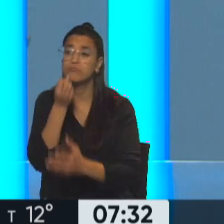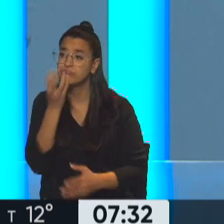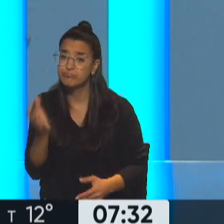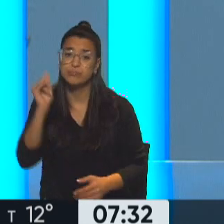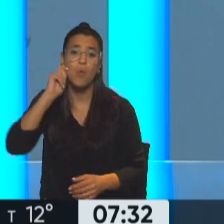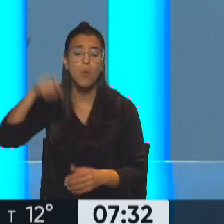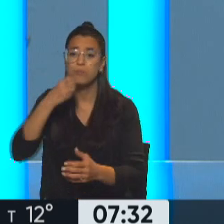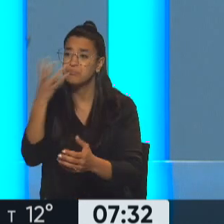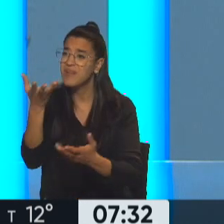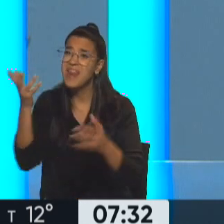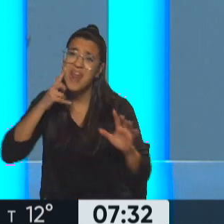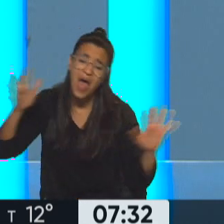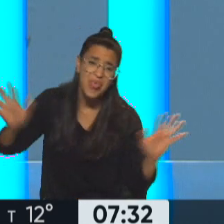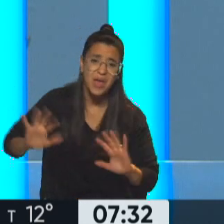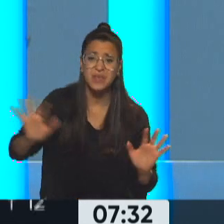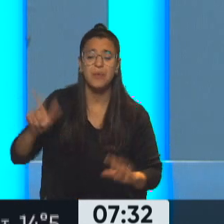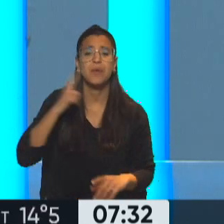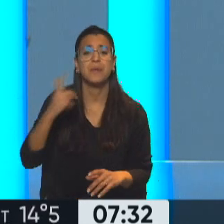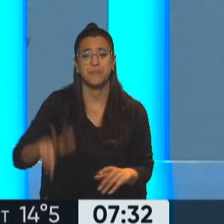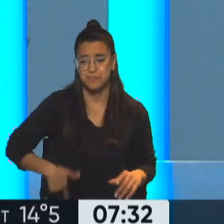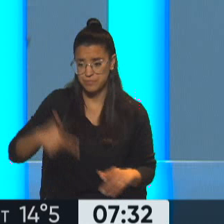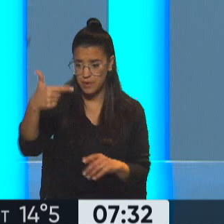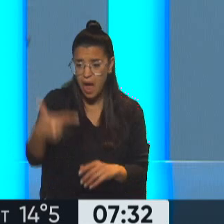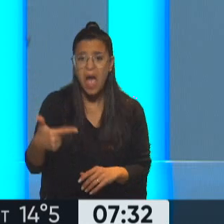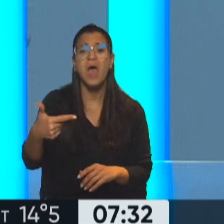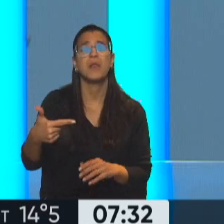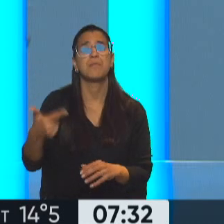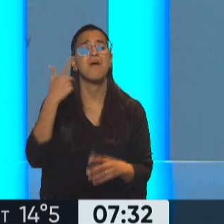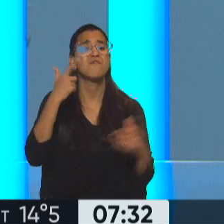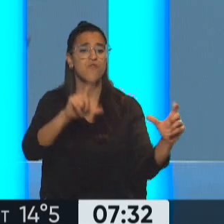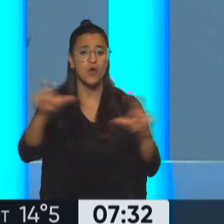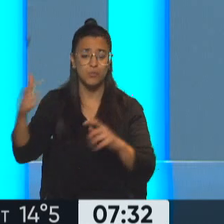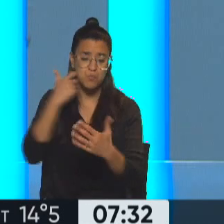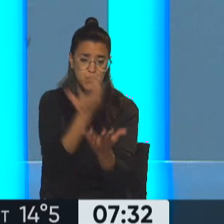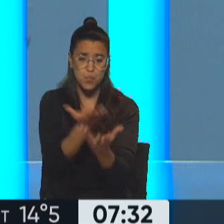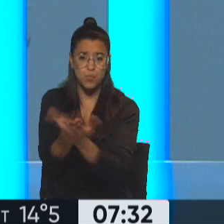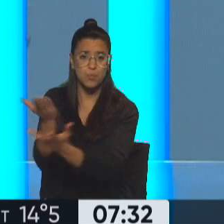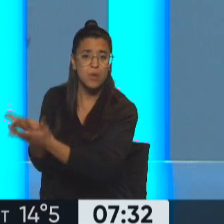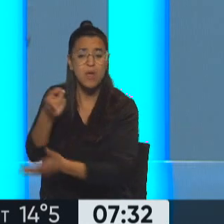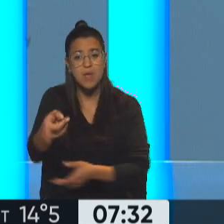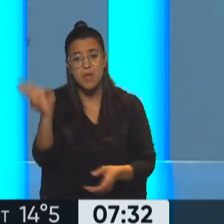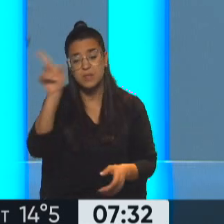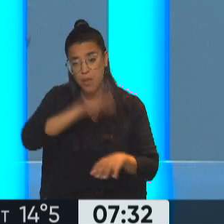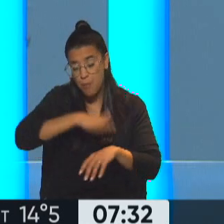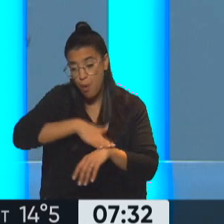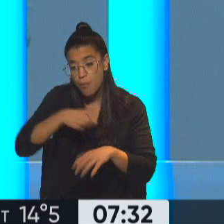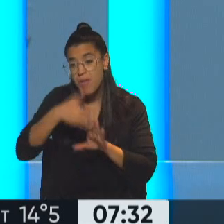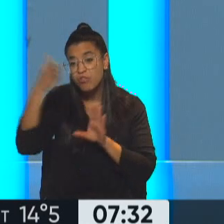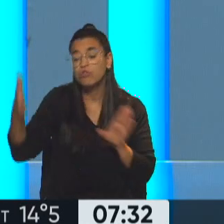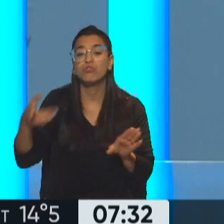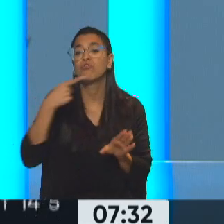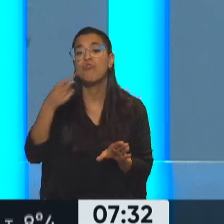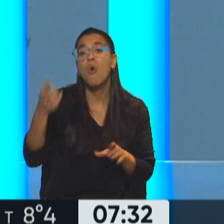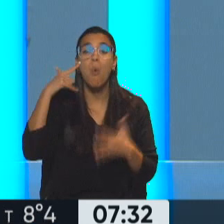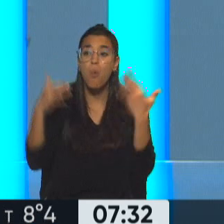dijo que no tenía nada que ver, le exhibieron el arma, le exhibieron las fotos, hasta ese momento ella no sabía que la justicia tenía